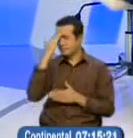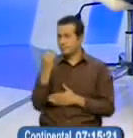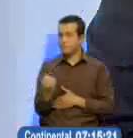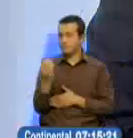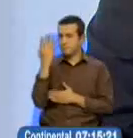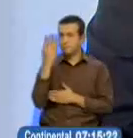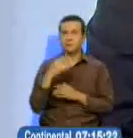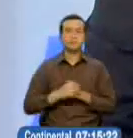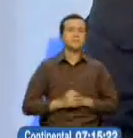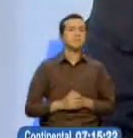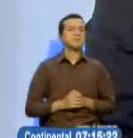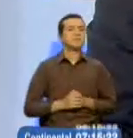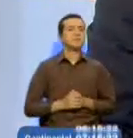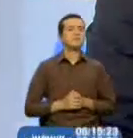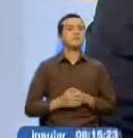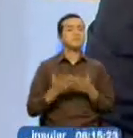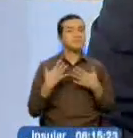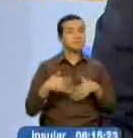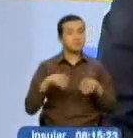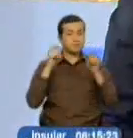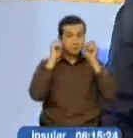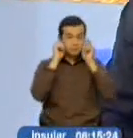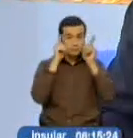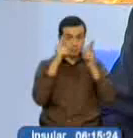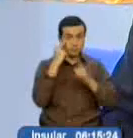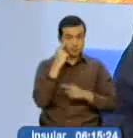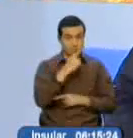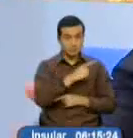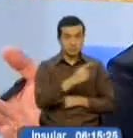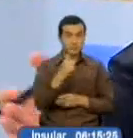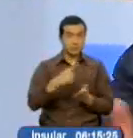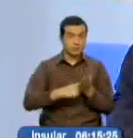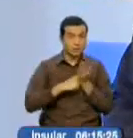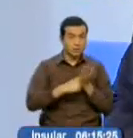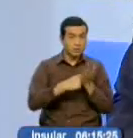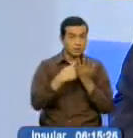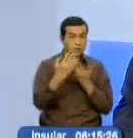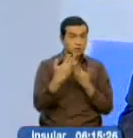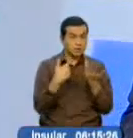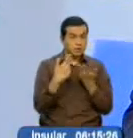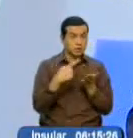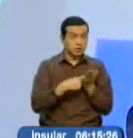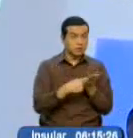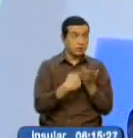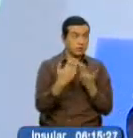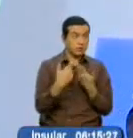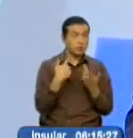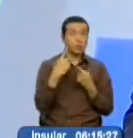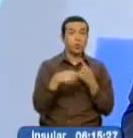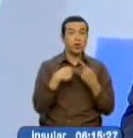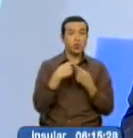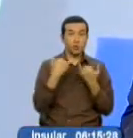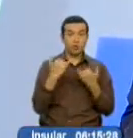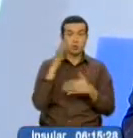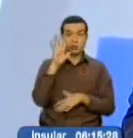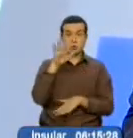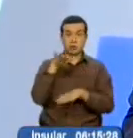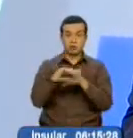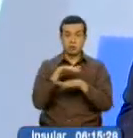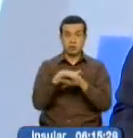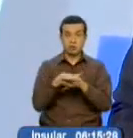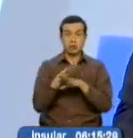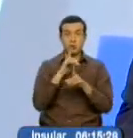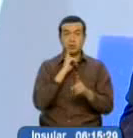Bueno, estaremos atentos a esta ronda, llamemos así, que será el día de hoy a las 5 de la tarde,